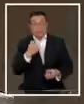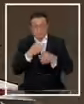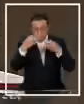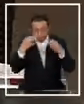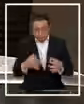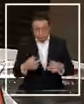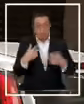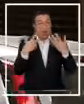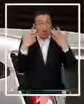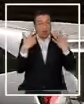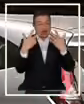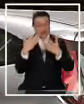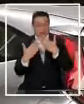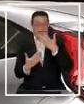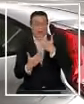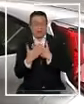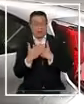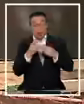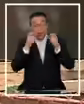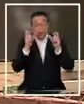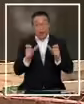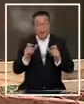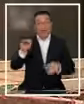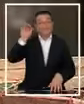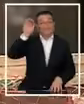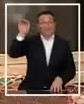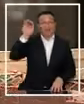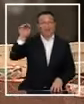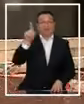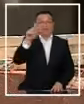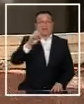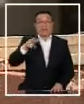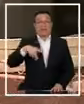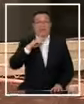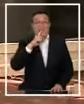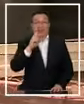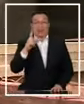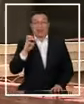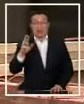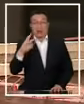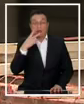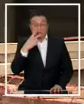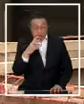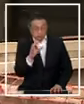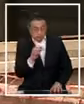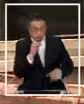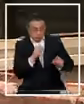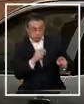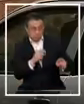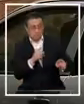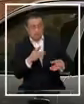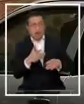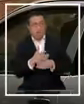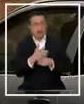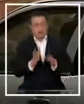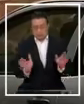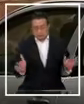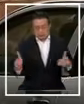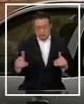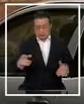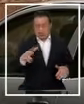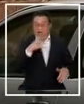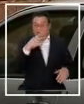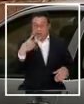cerca de las 8 de la mañana, el guardia del Banco Santander encontró al interior de un perímetro delimitado con maderas por aguas